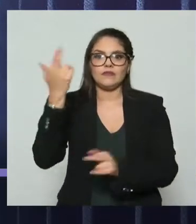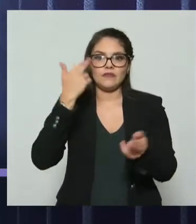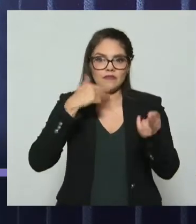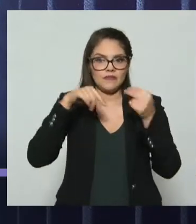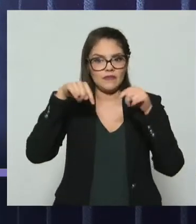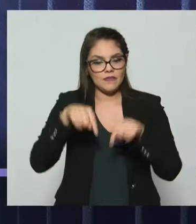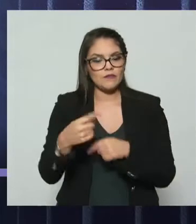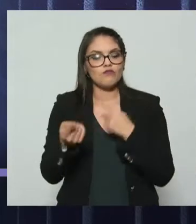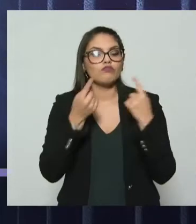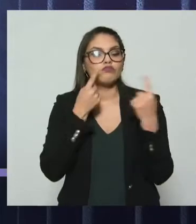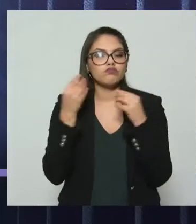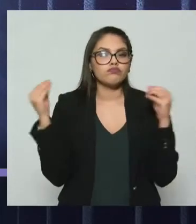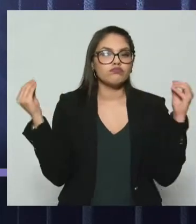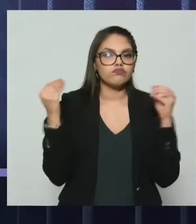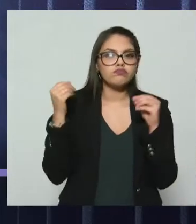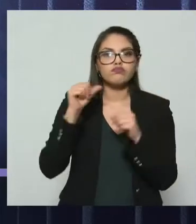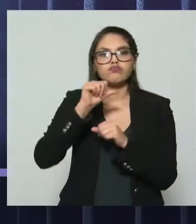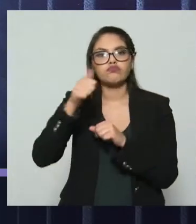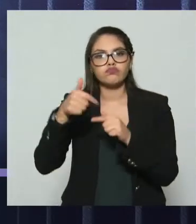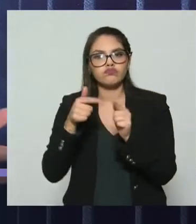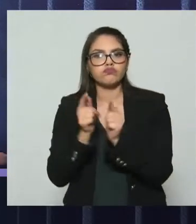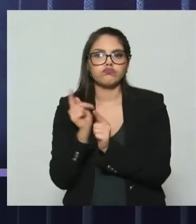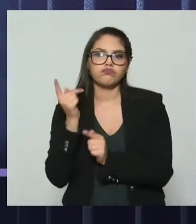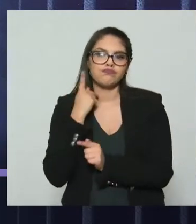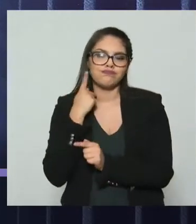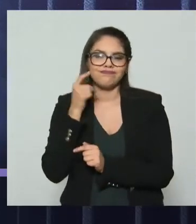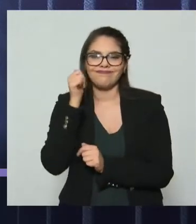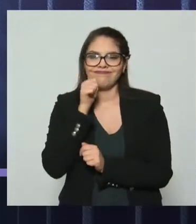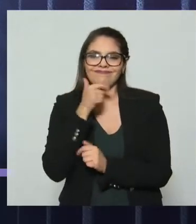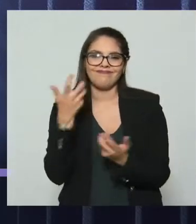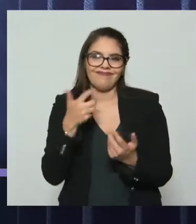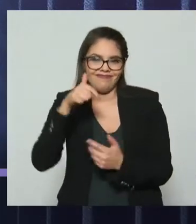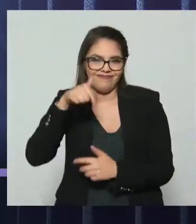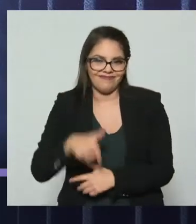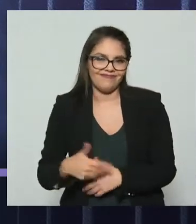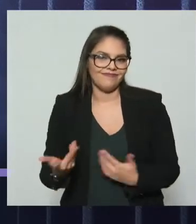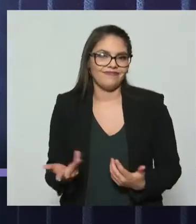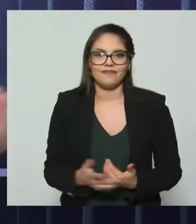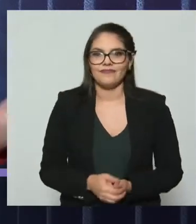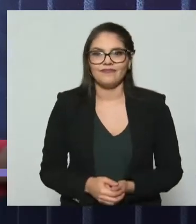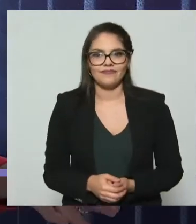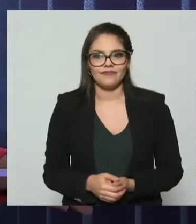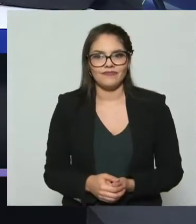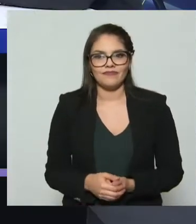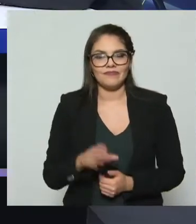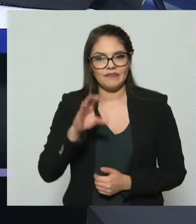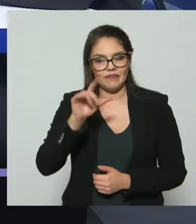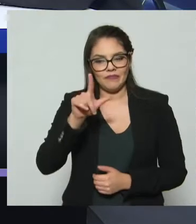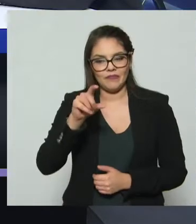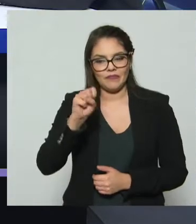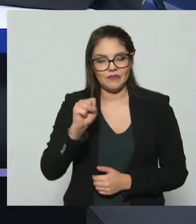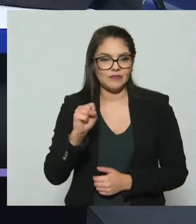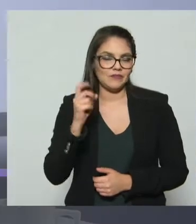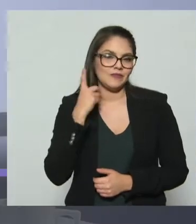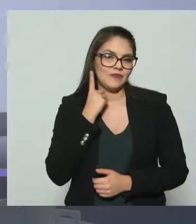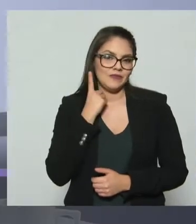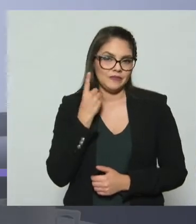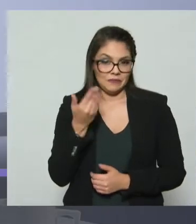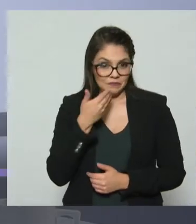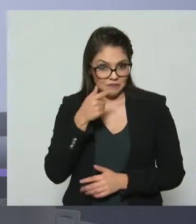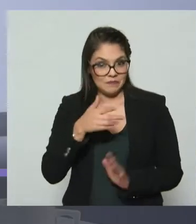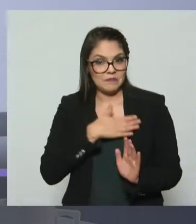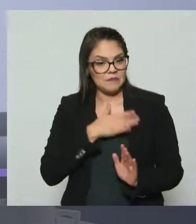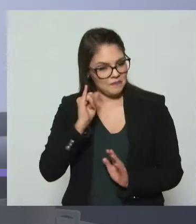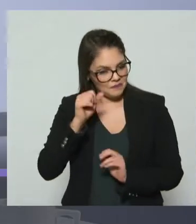a debatir con el resto de las fracciones parlamentarias, como lo hacemos frecuentemente aquí en Agenda y Contexto. Carlos Castillo, ¿te comprometes? Claro que sí,